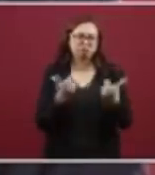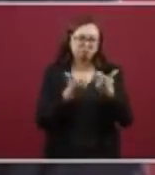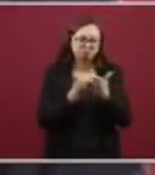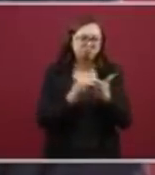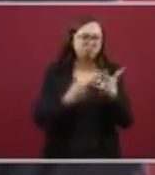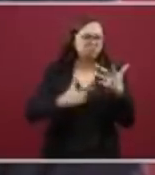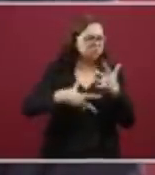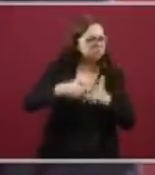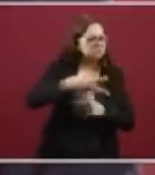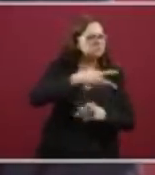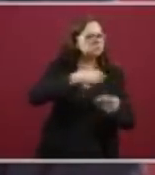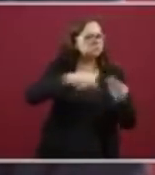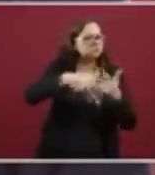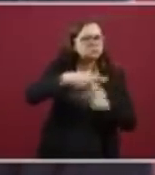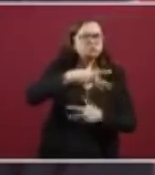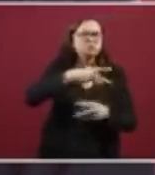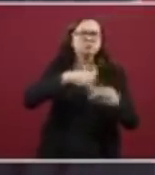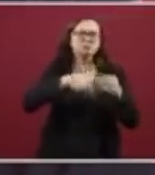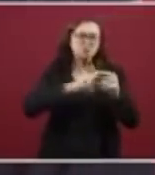desarrollarse, de desenvolverse.